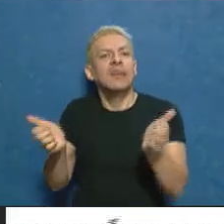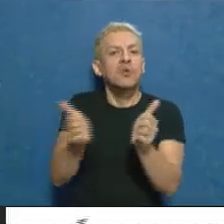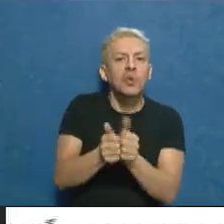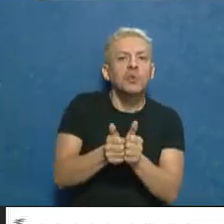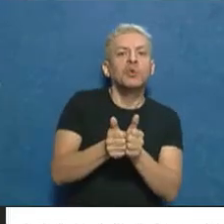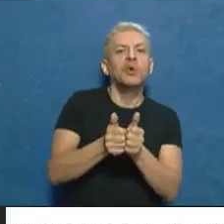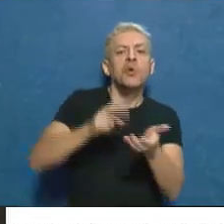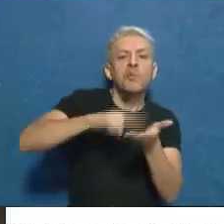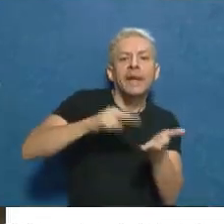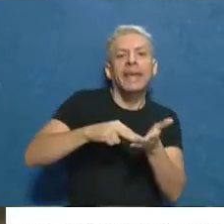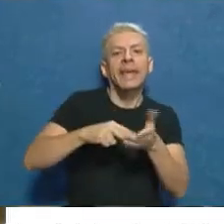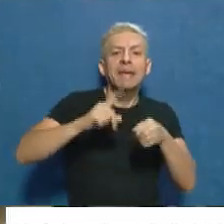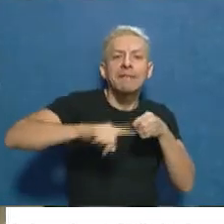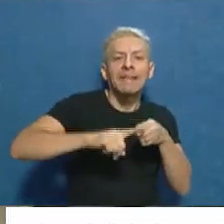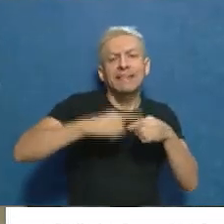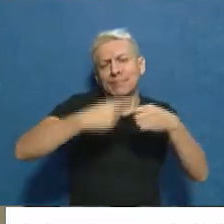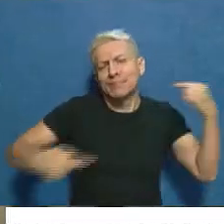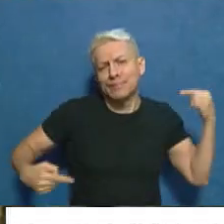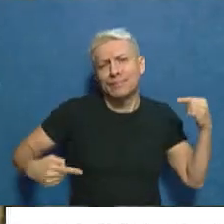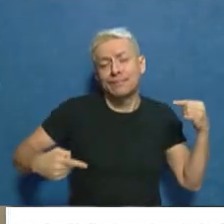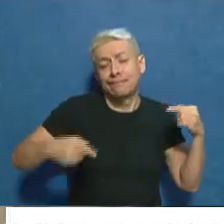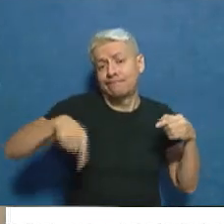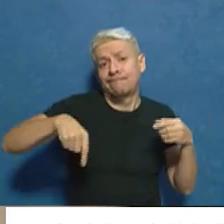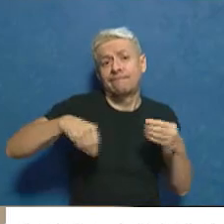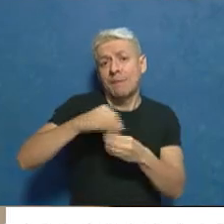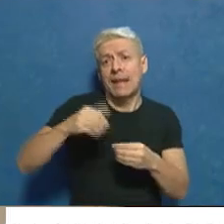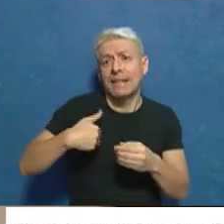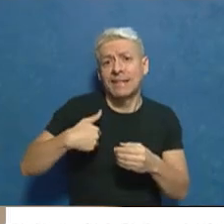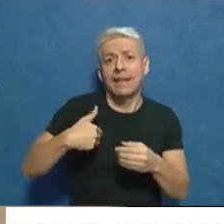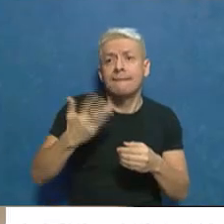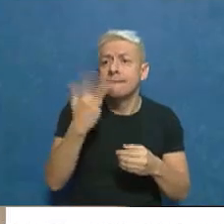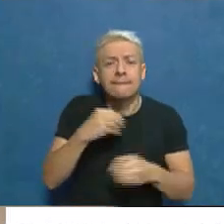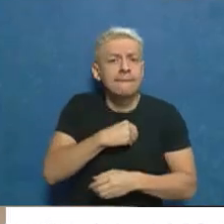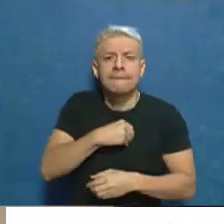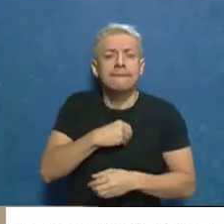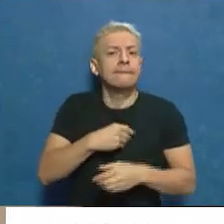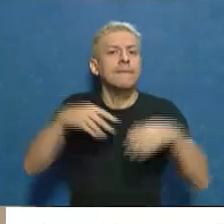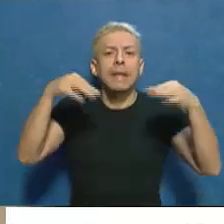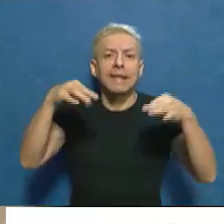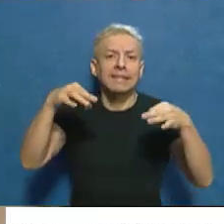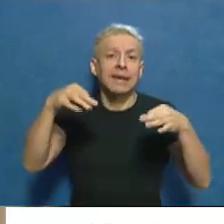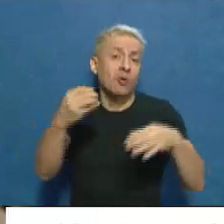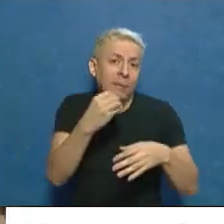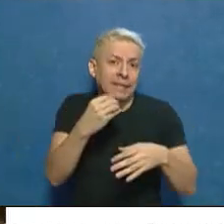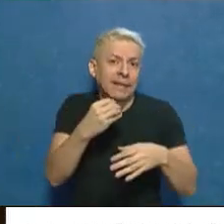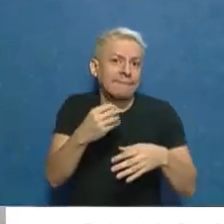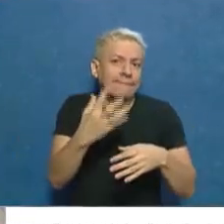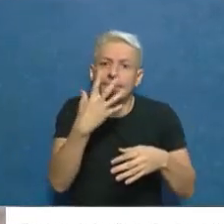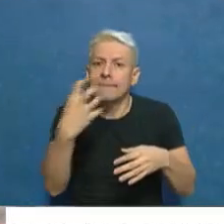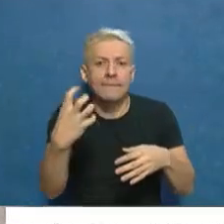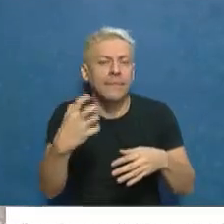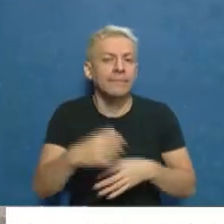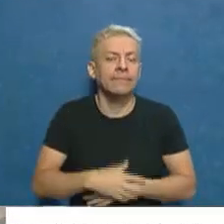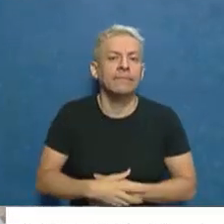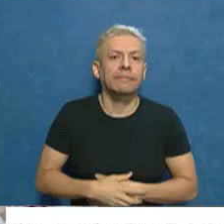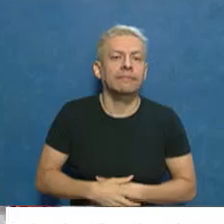de los platos preferidos por las familias de nuestro país. Hablamos de las milanesas, una comida irresistible. Para mí